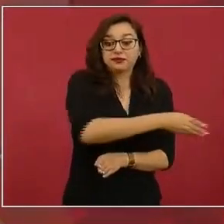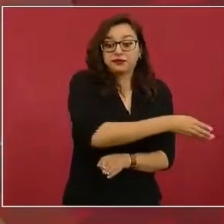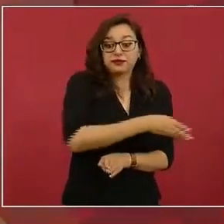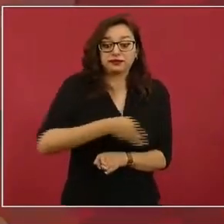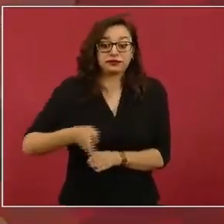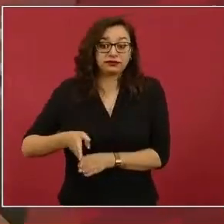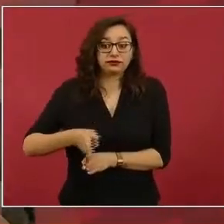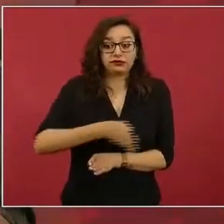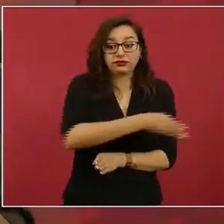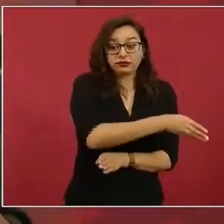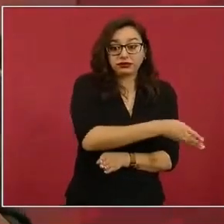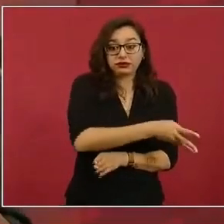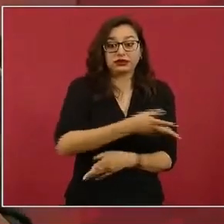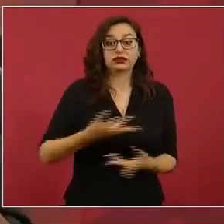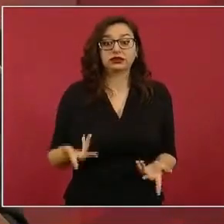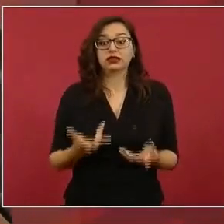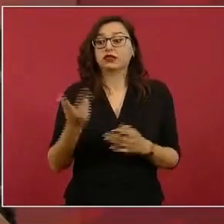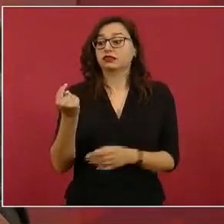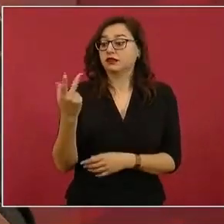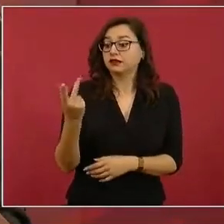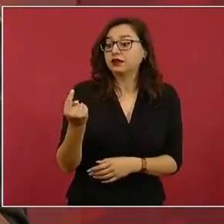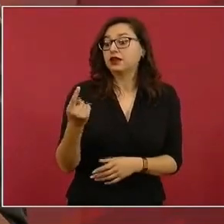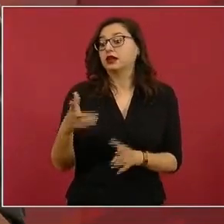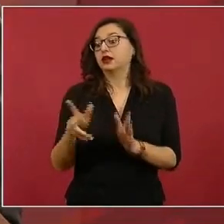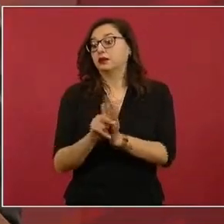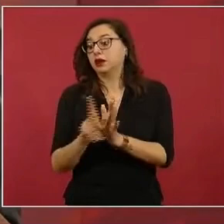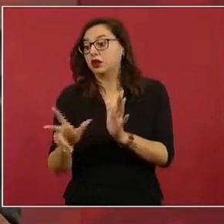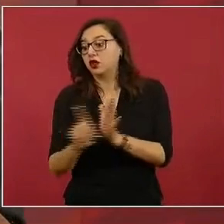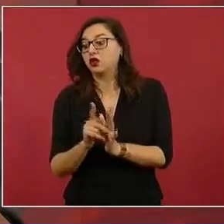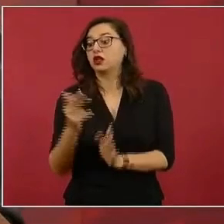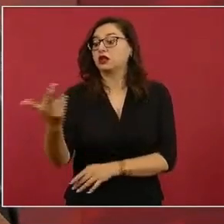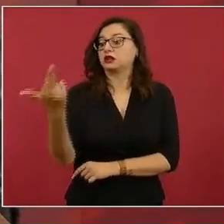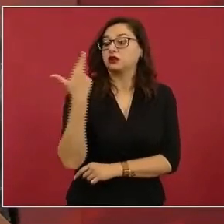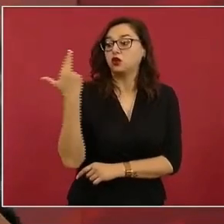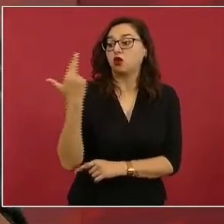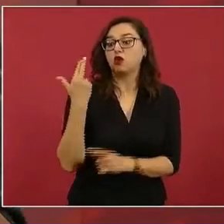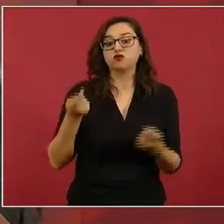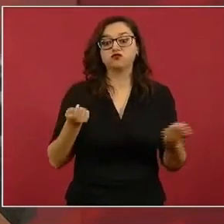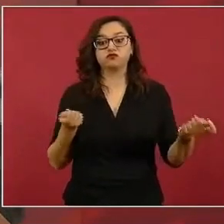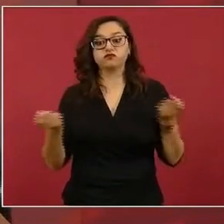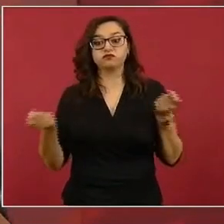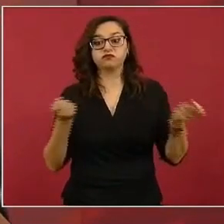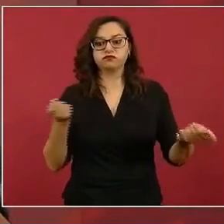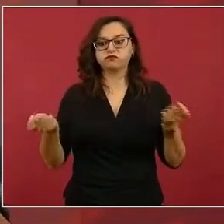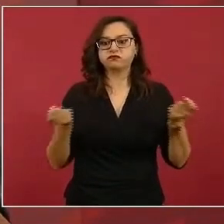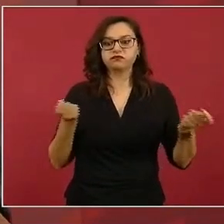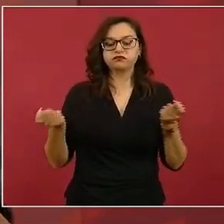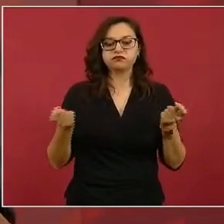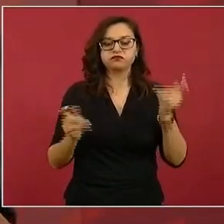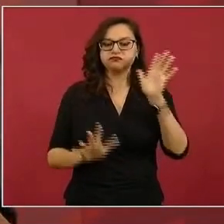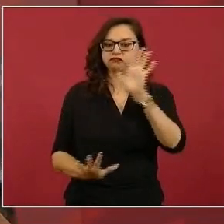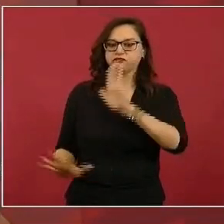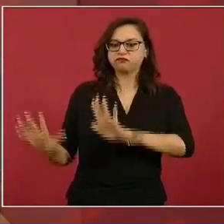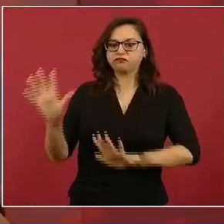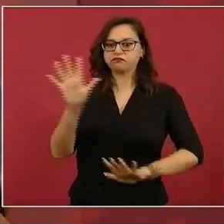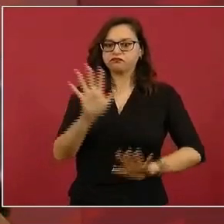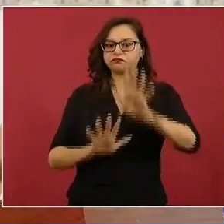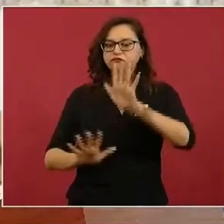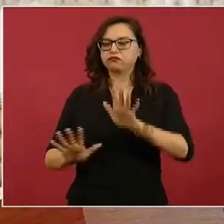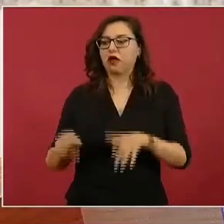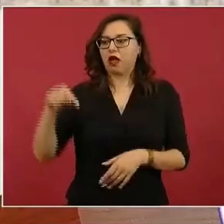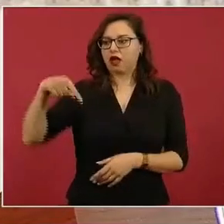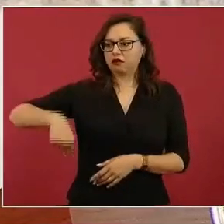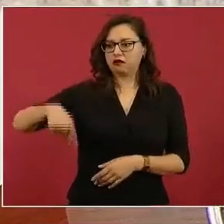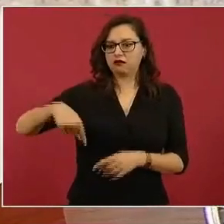su capacidad de manipulación, que llegaron a imponer presidente de